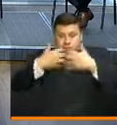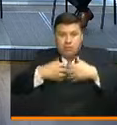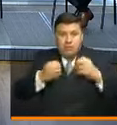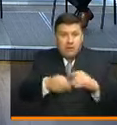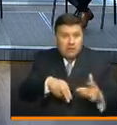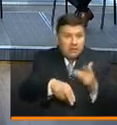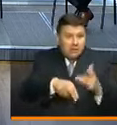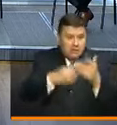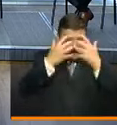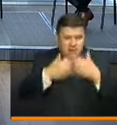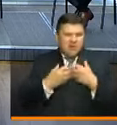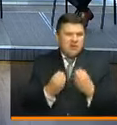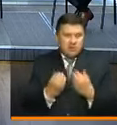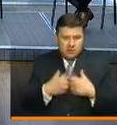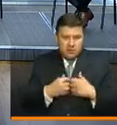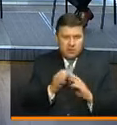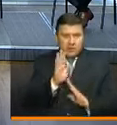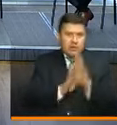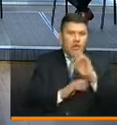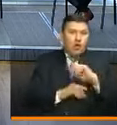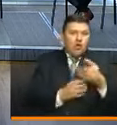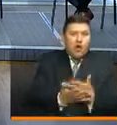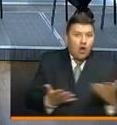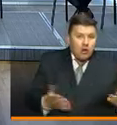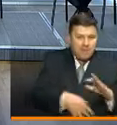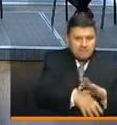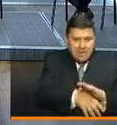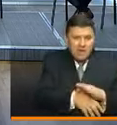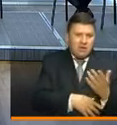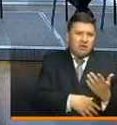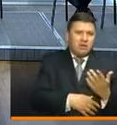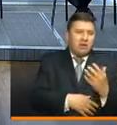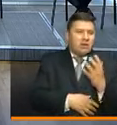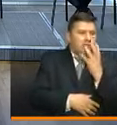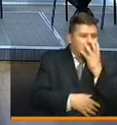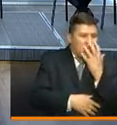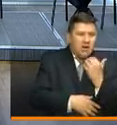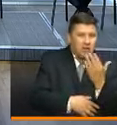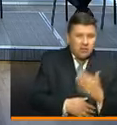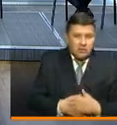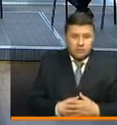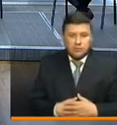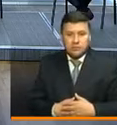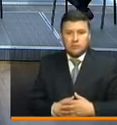incentivar la producción o el desarrollo de otros elementos médicos como respiradores, tal vez?